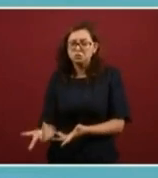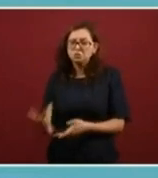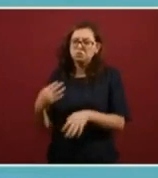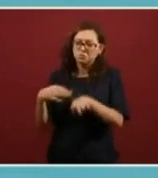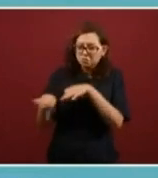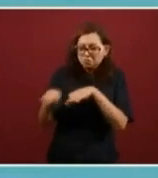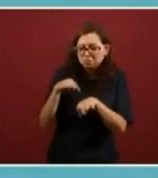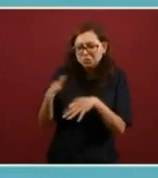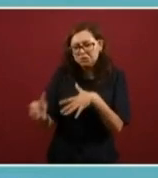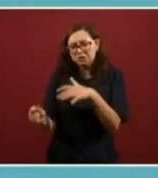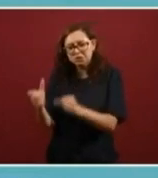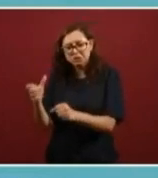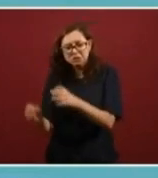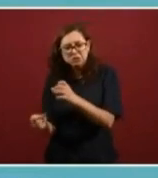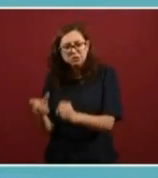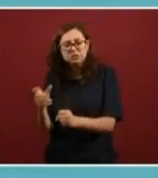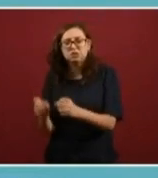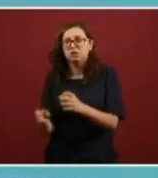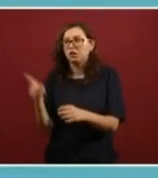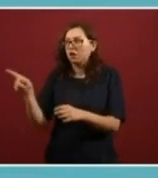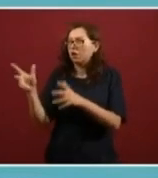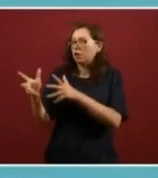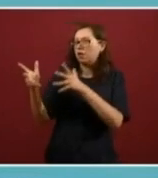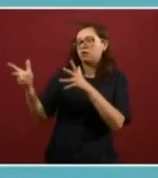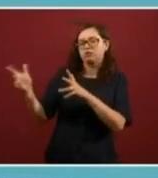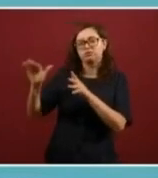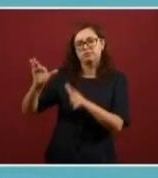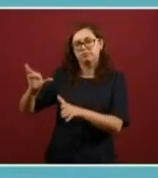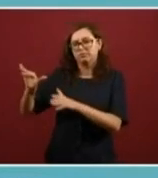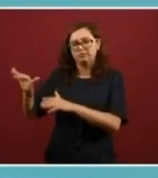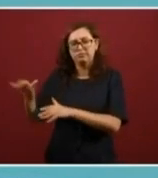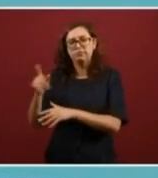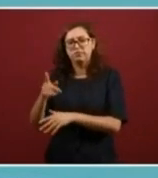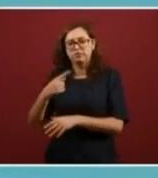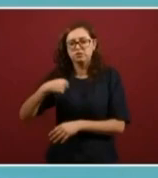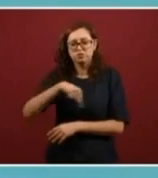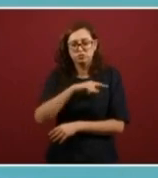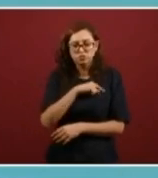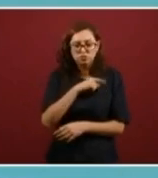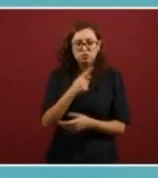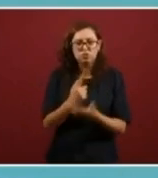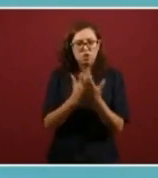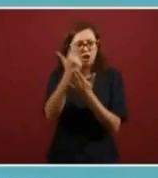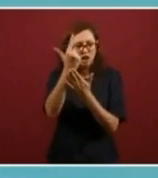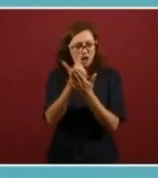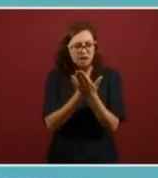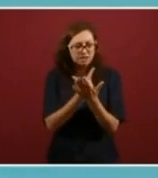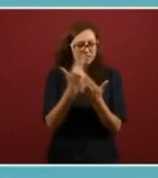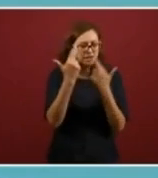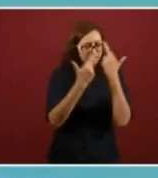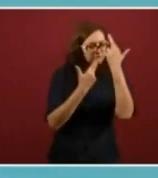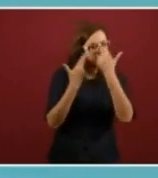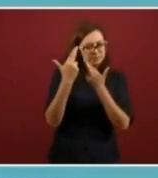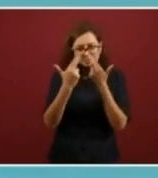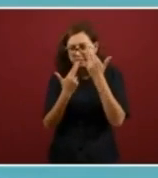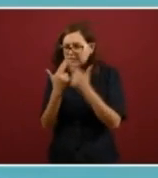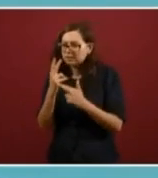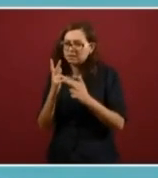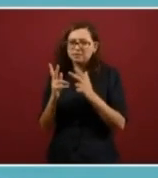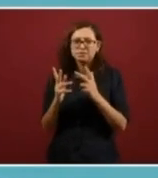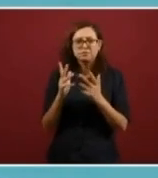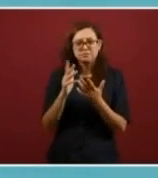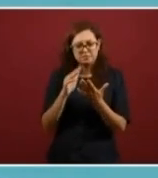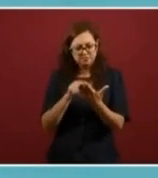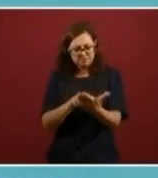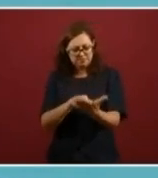grandes, para lo cual estamos revisando nuestro censo y nuestro padrón, porque de repente